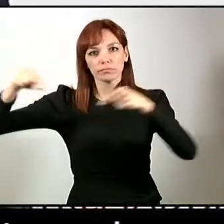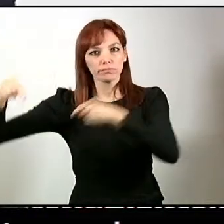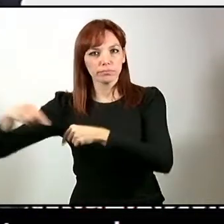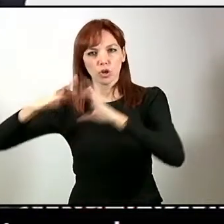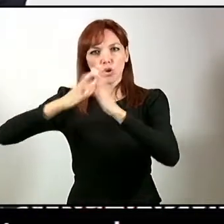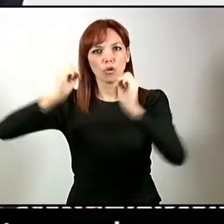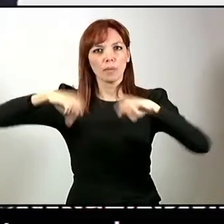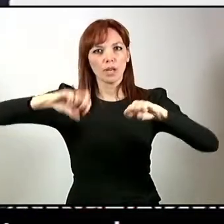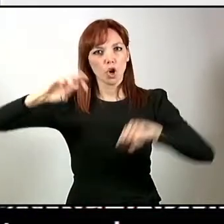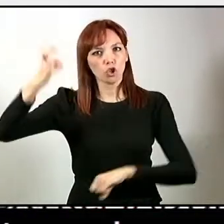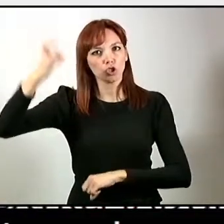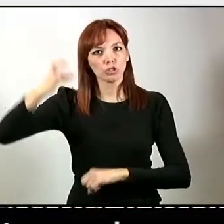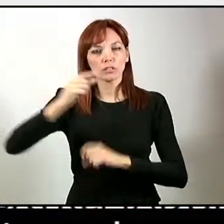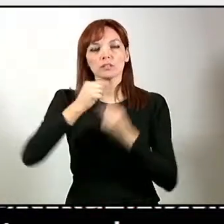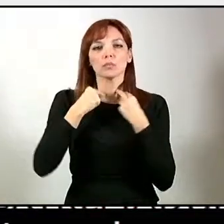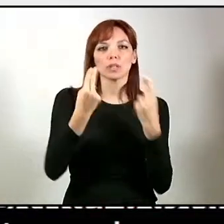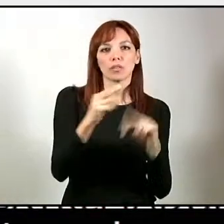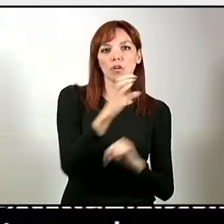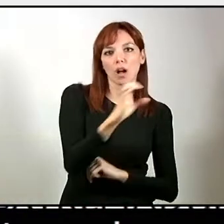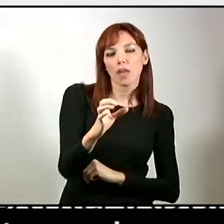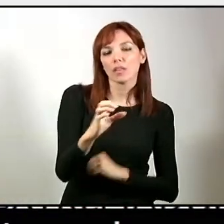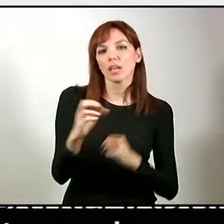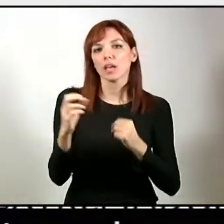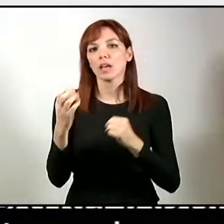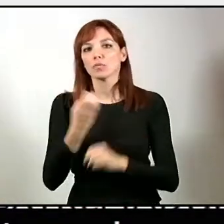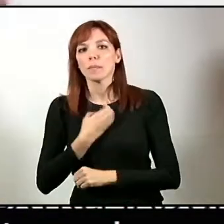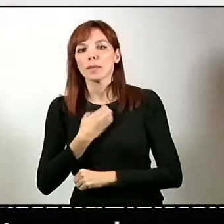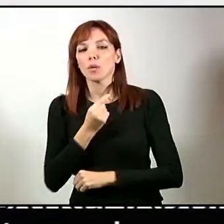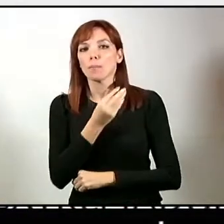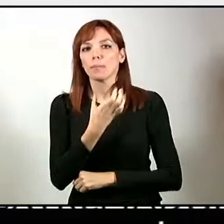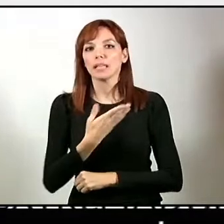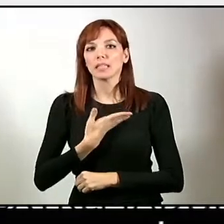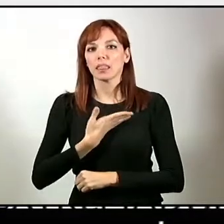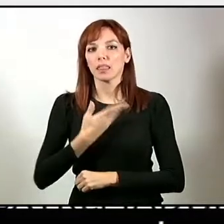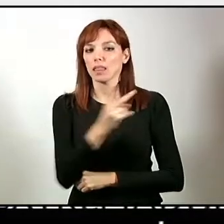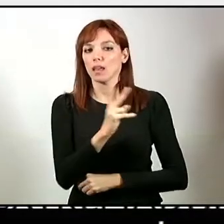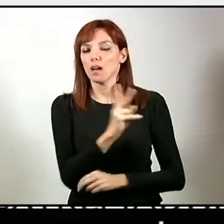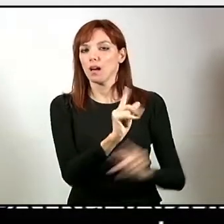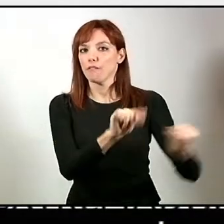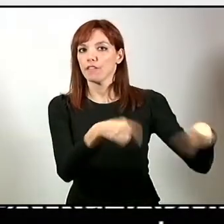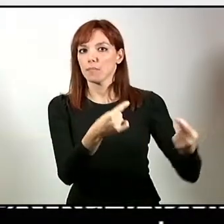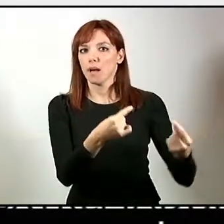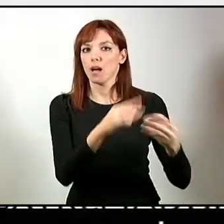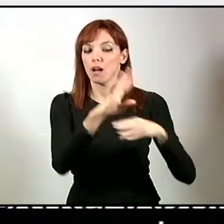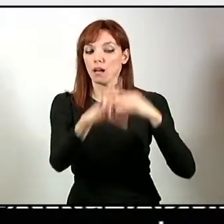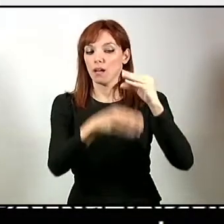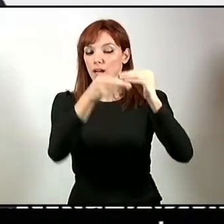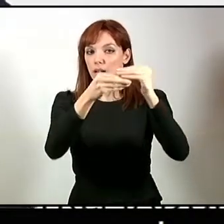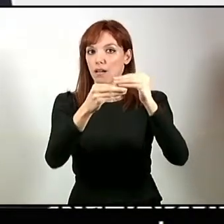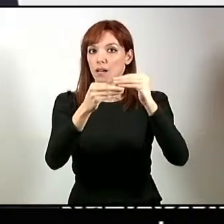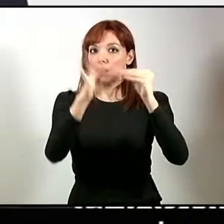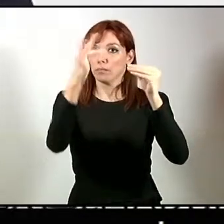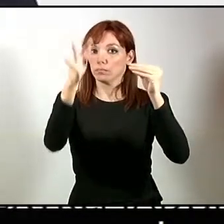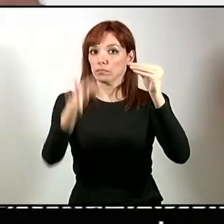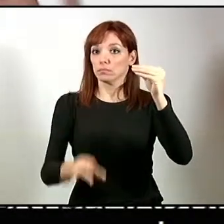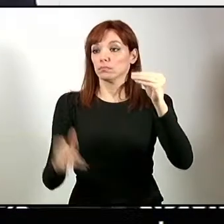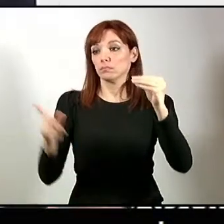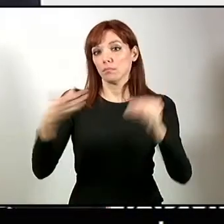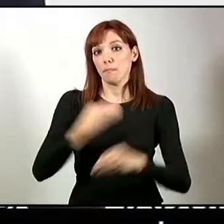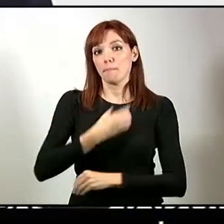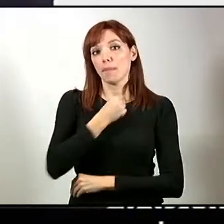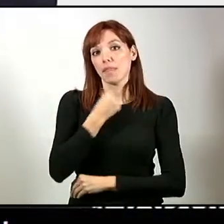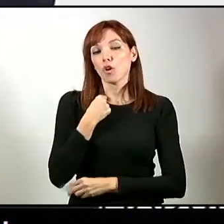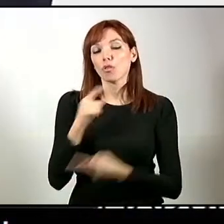con la Diputación de Cáceres y con el Ayuntamiento de Plasencia, que se sumaban a los ya firmados con el Ayuntamiento de Badajoz,